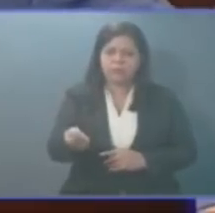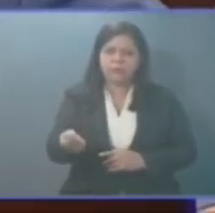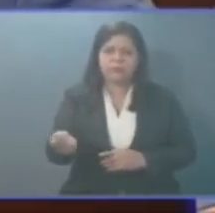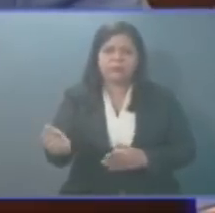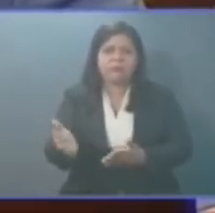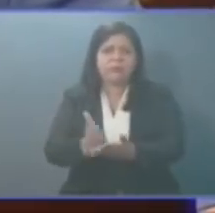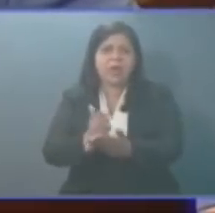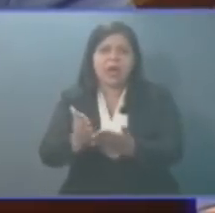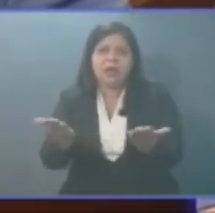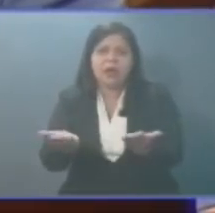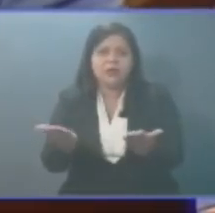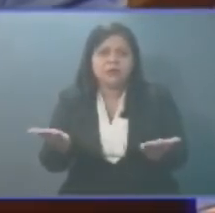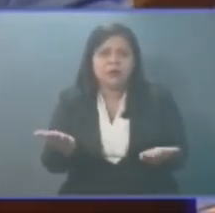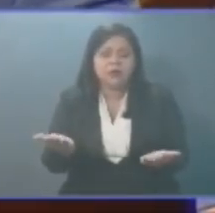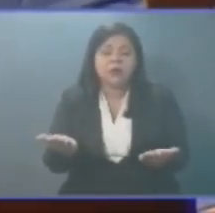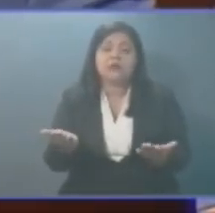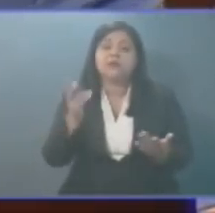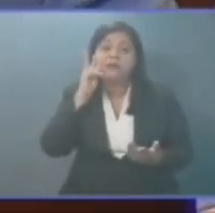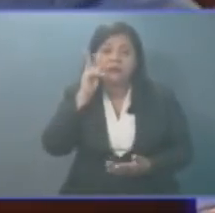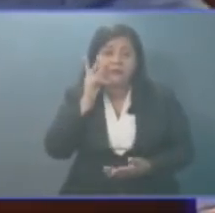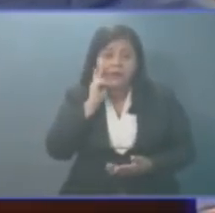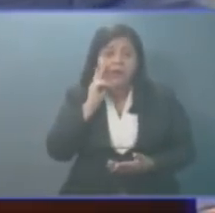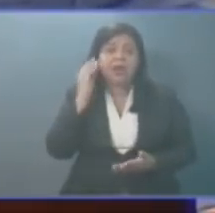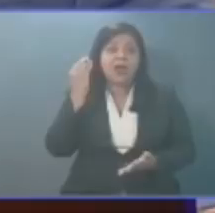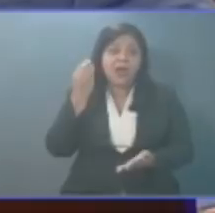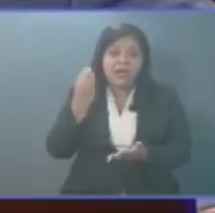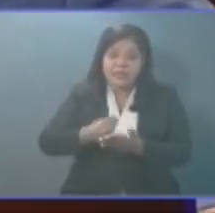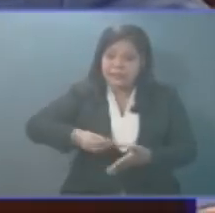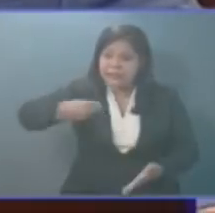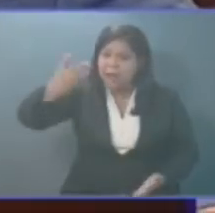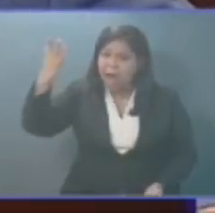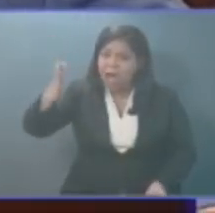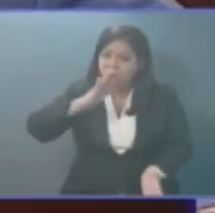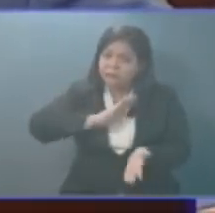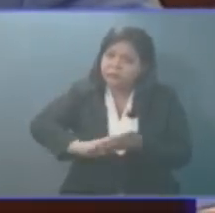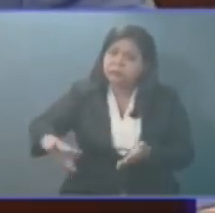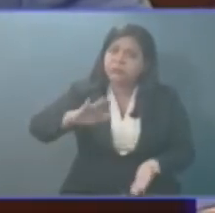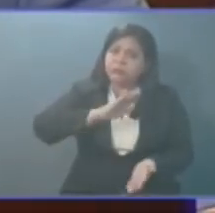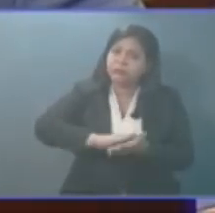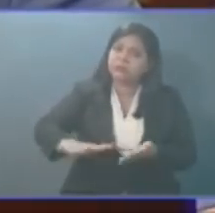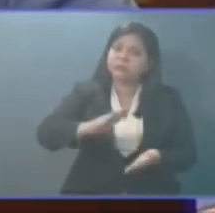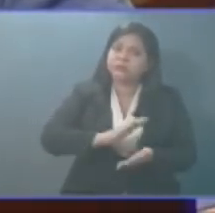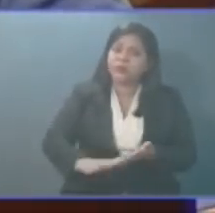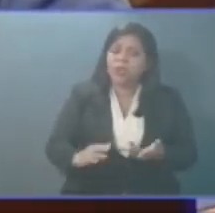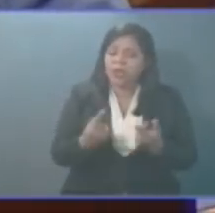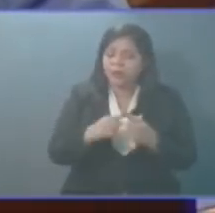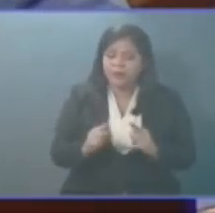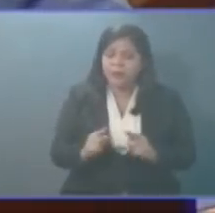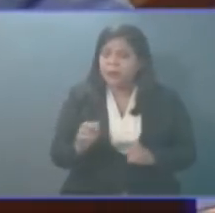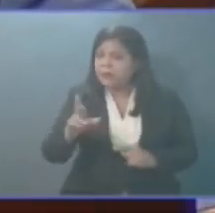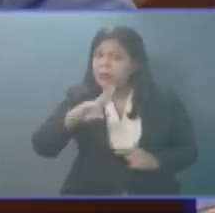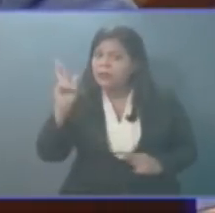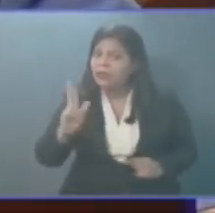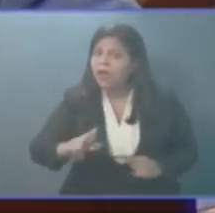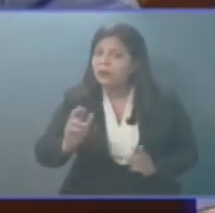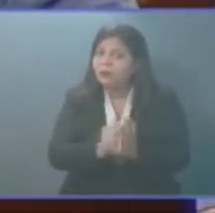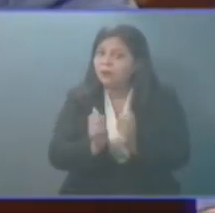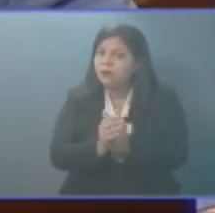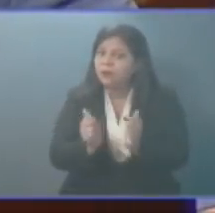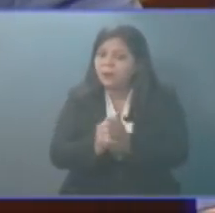hacían. Eso significaron grandes gastos de dinero al pueblo, pero que no atendieron la verdadera causa de los